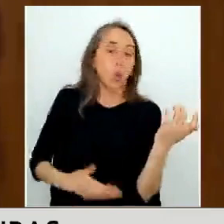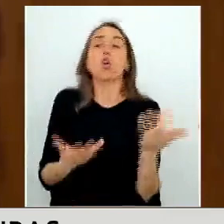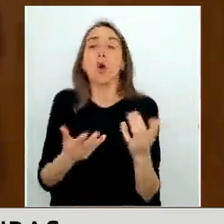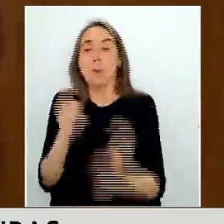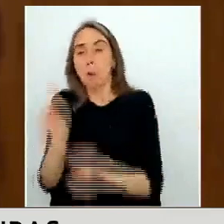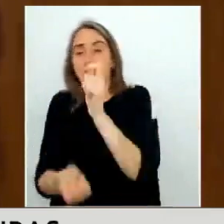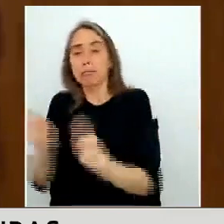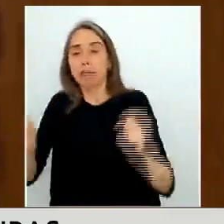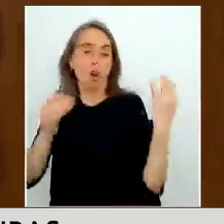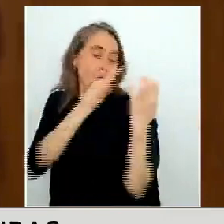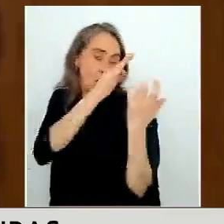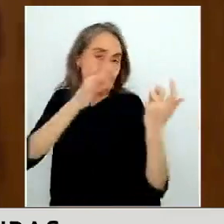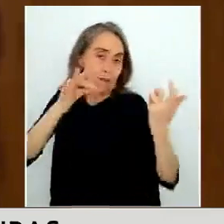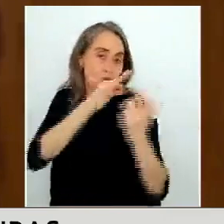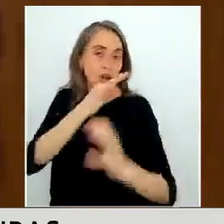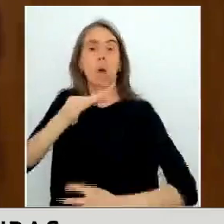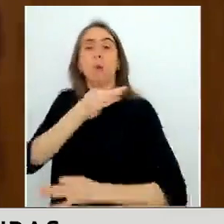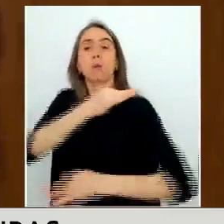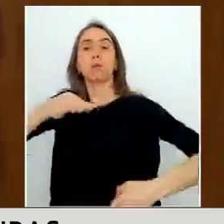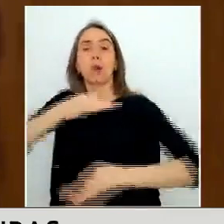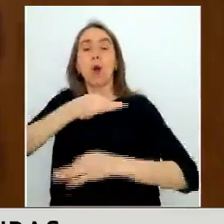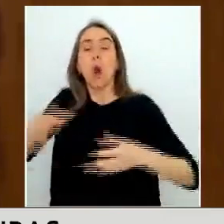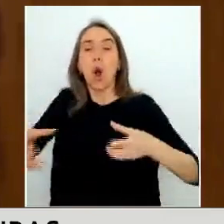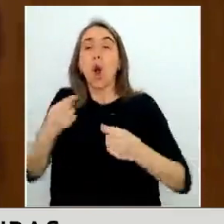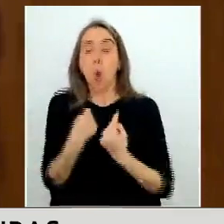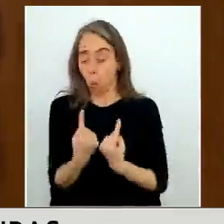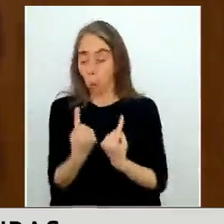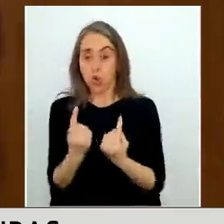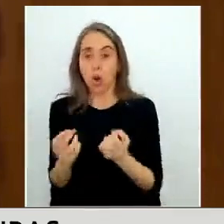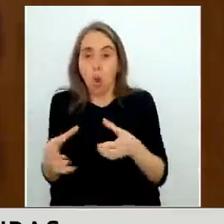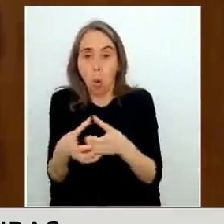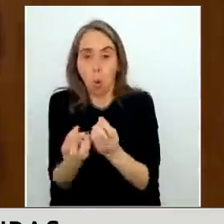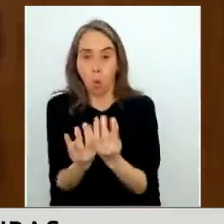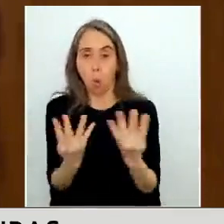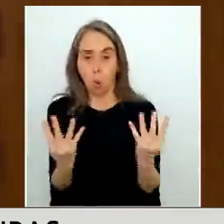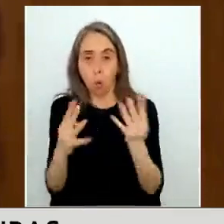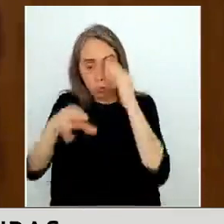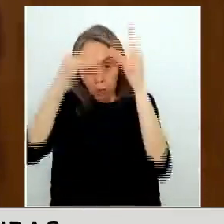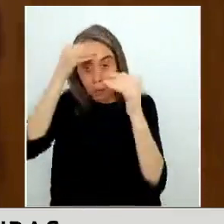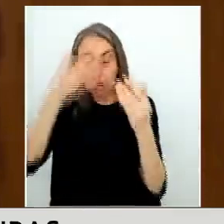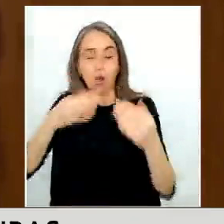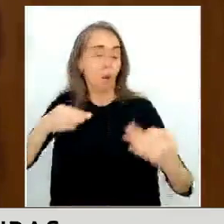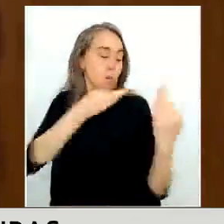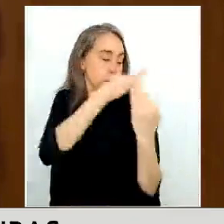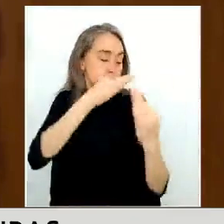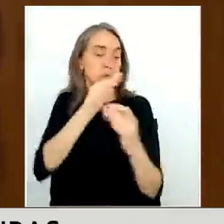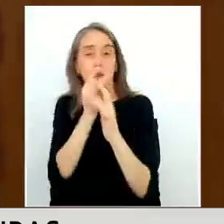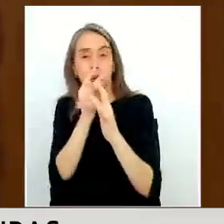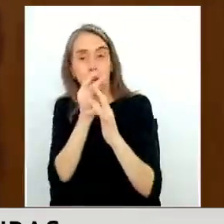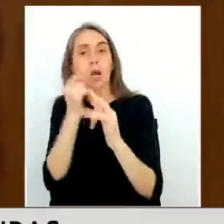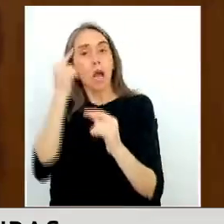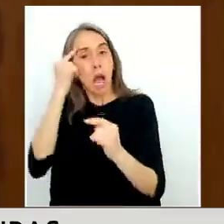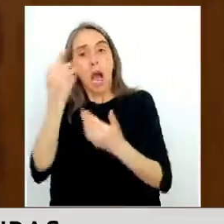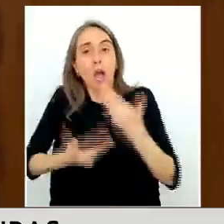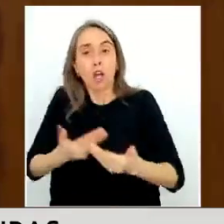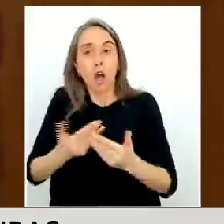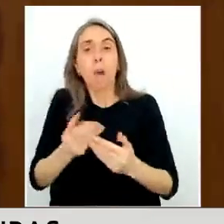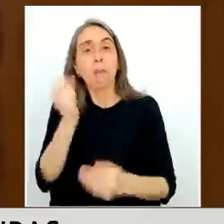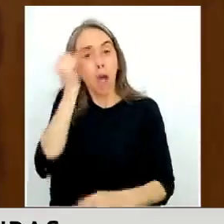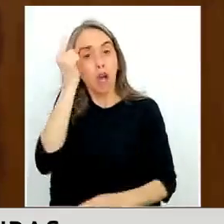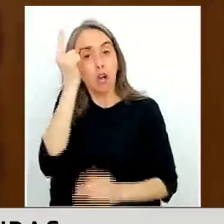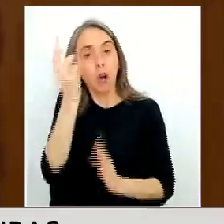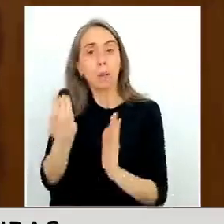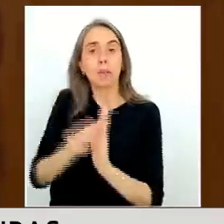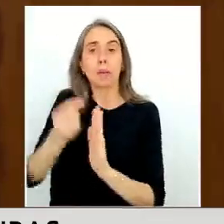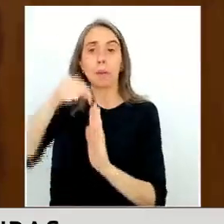de Conjunto lo que les permite desarrollar habilidades técnicas interpretativas de improvisación y una comprensión más profunda